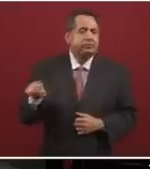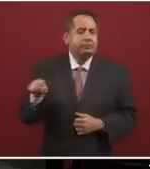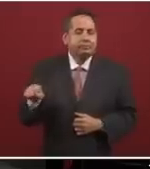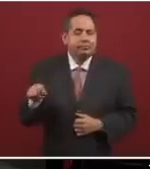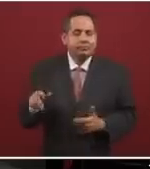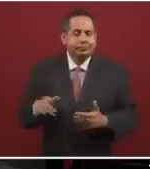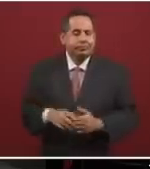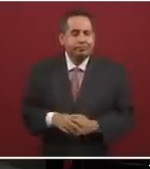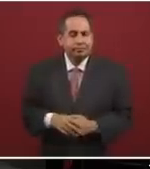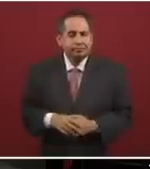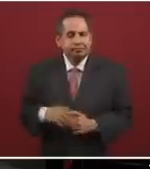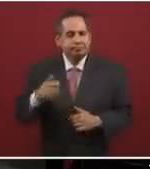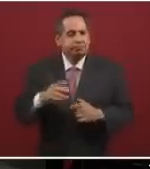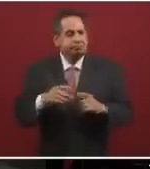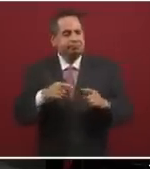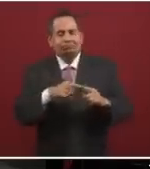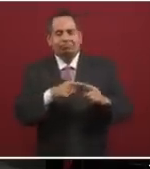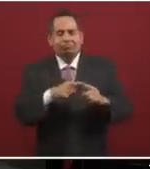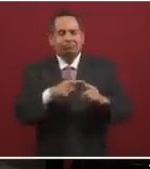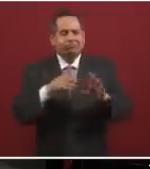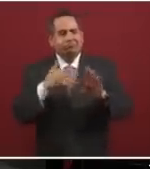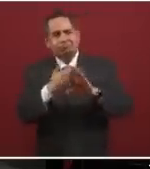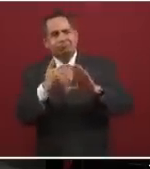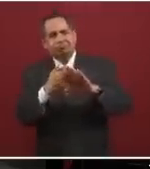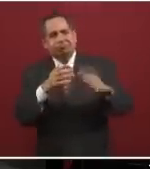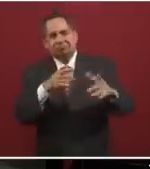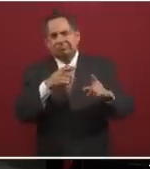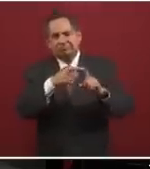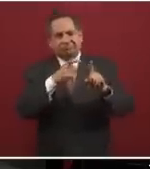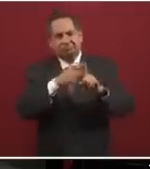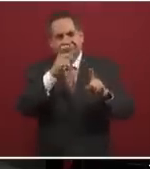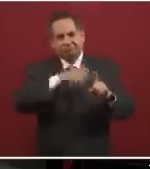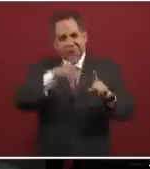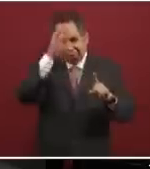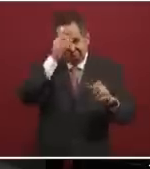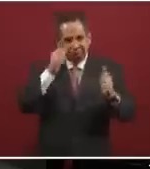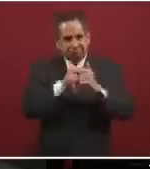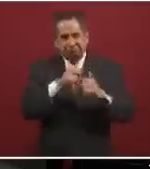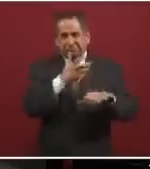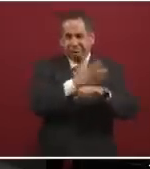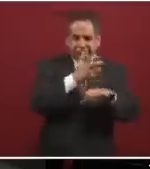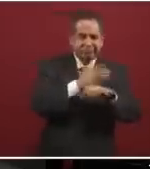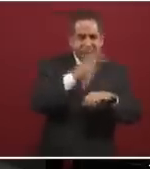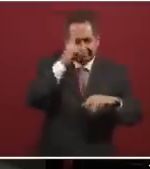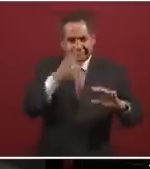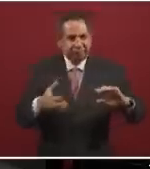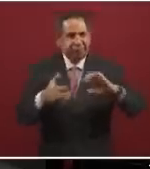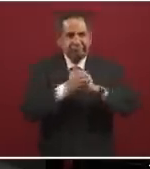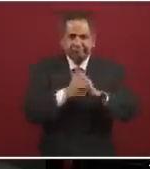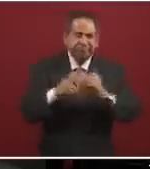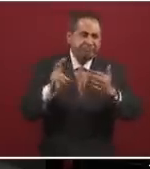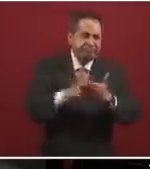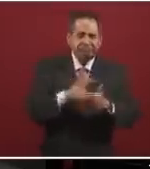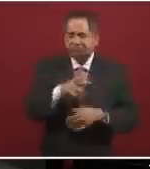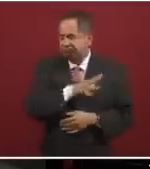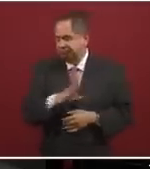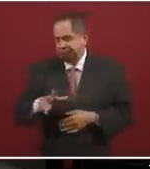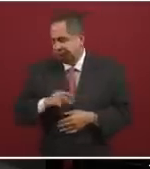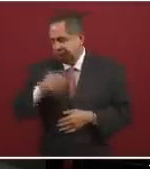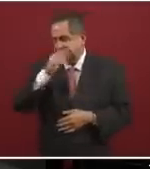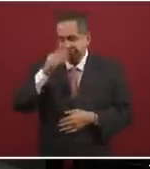Porfirio Muñoz Ledo ha criticado constantemente el acuerdo migratorio con Estados Unidos y calificó de inaceptable